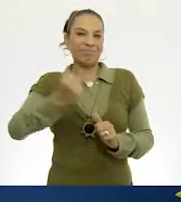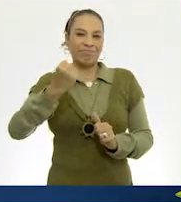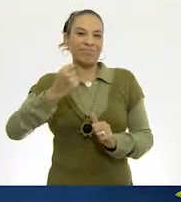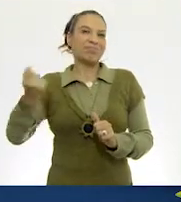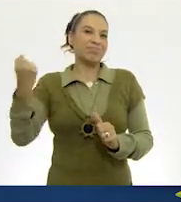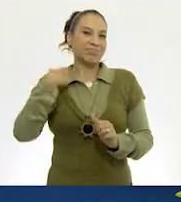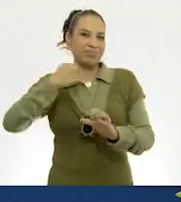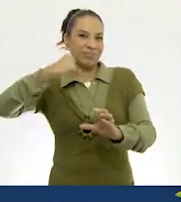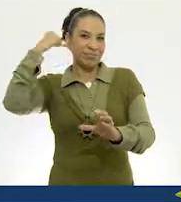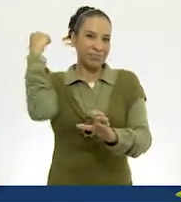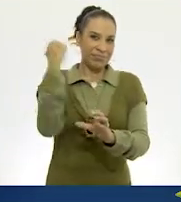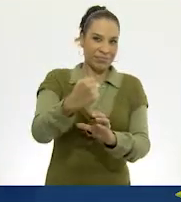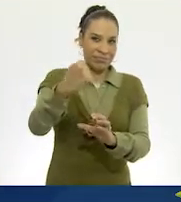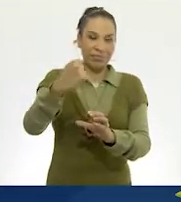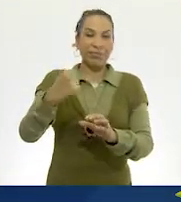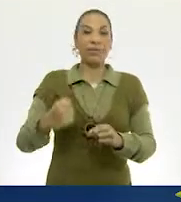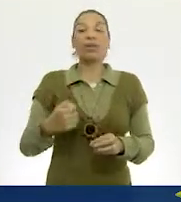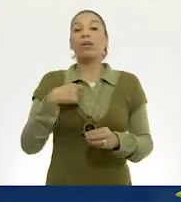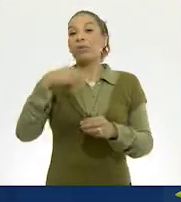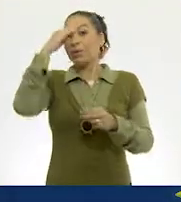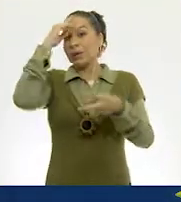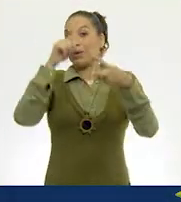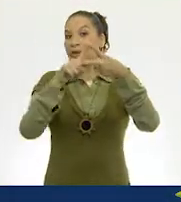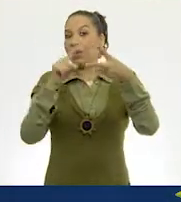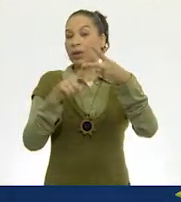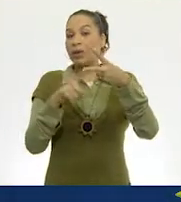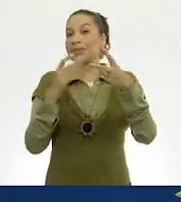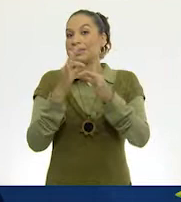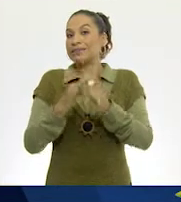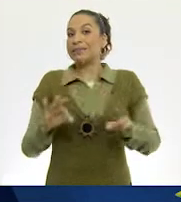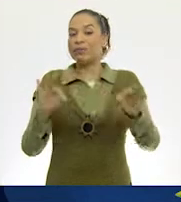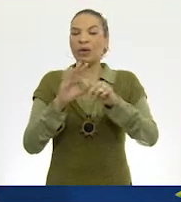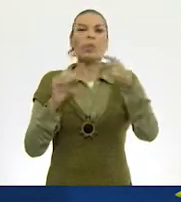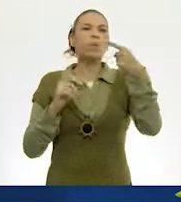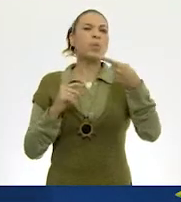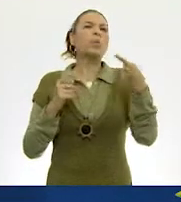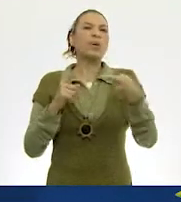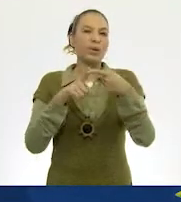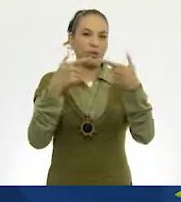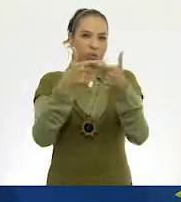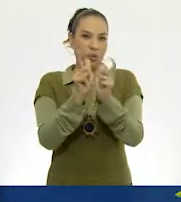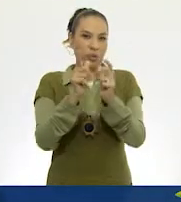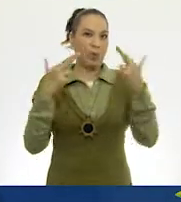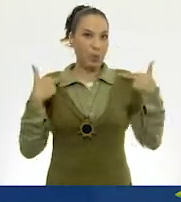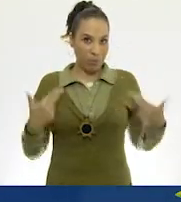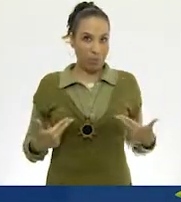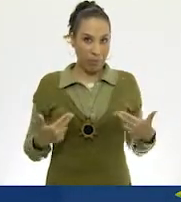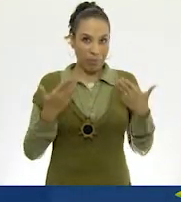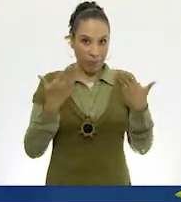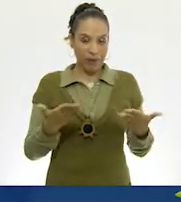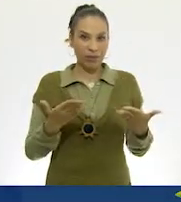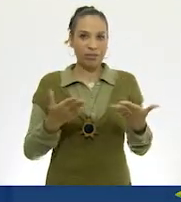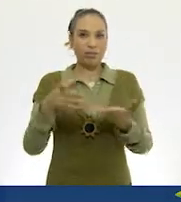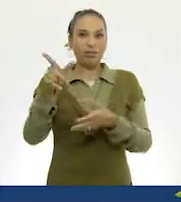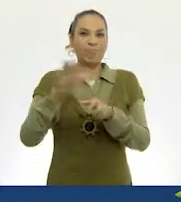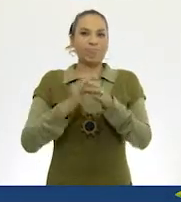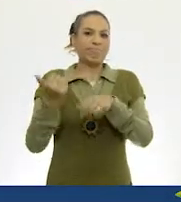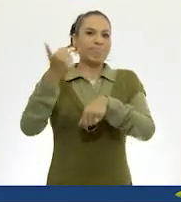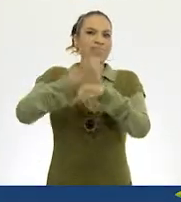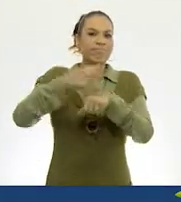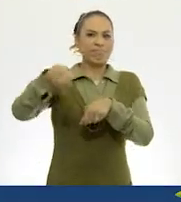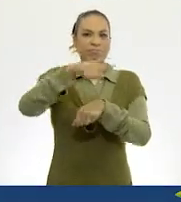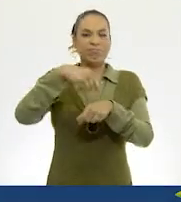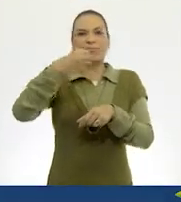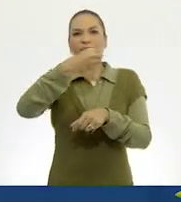cazadores. Yo pienso que hay dos factores importantes. Por una parte, los grupos humanos que colonizaron pues eran grupos